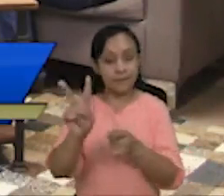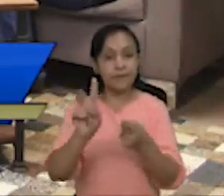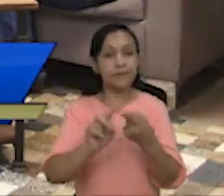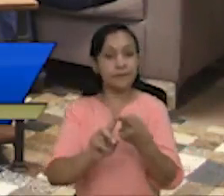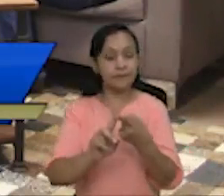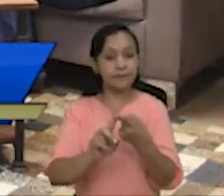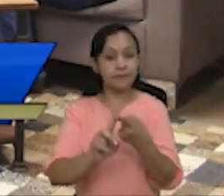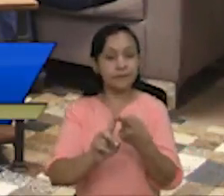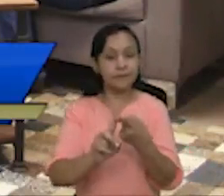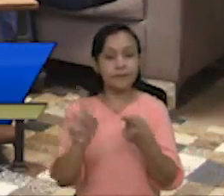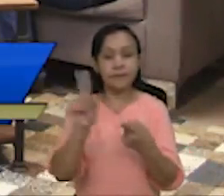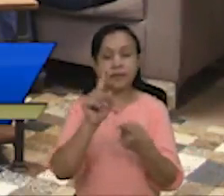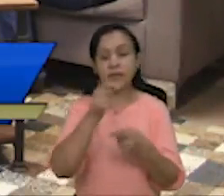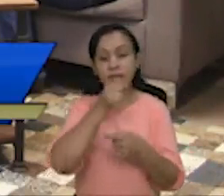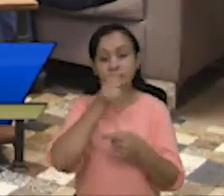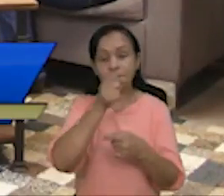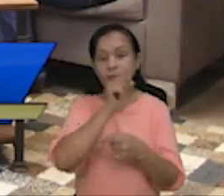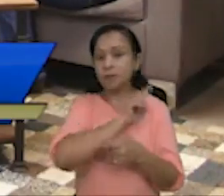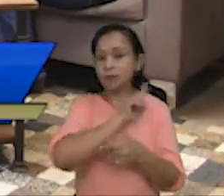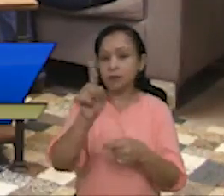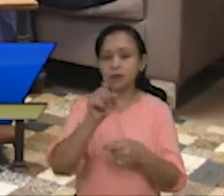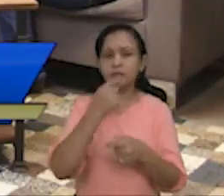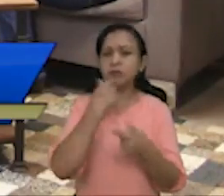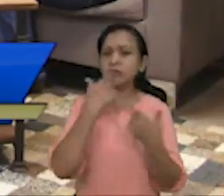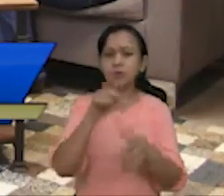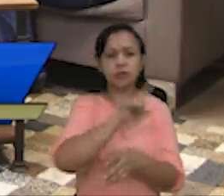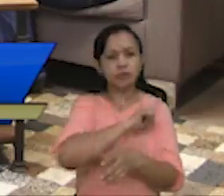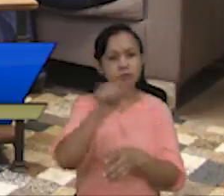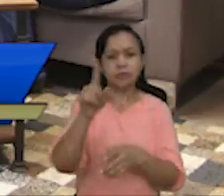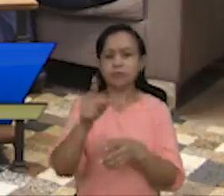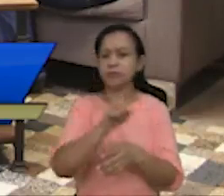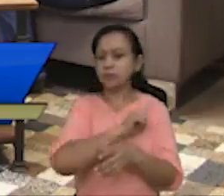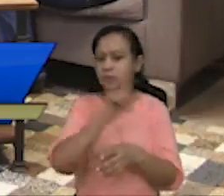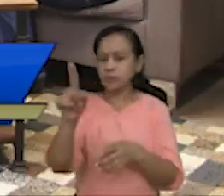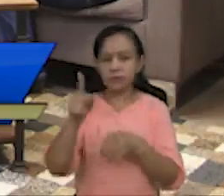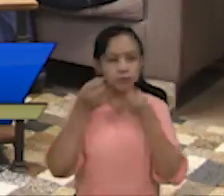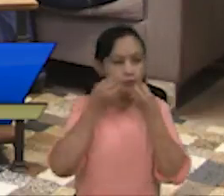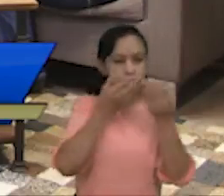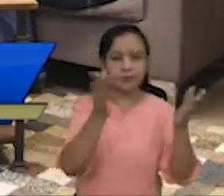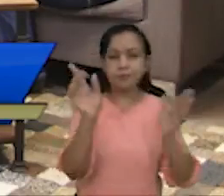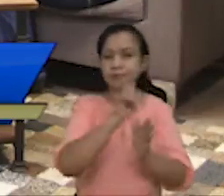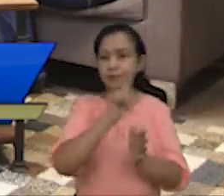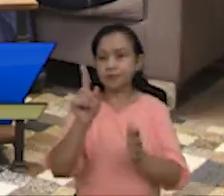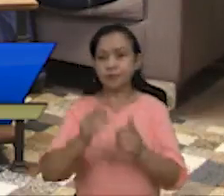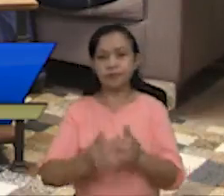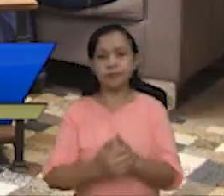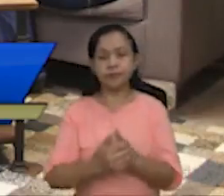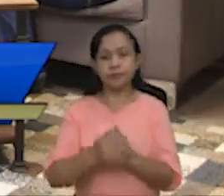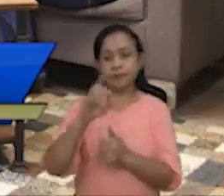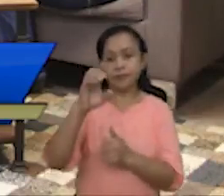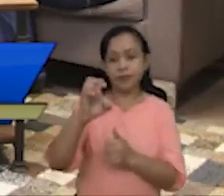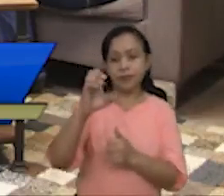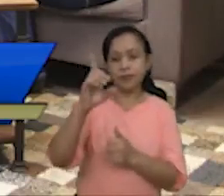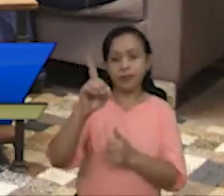televisión, no saques eso. ¿Pero por qué? ¿Por qué no? ¿Pero es que él tiene algo? No, no lo saques. O si no, Eduardo Montealegre llamaba a la